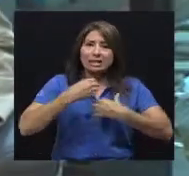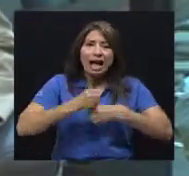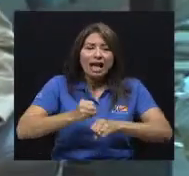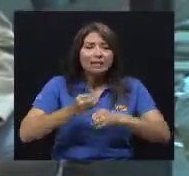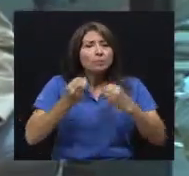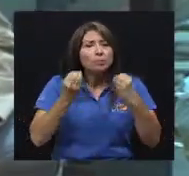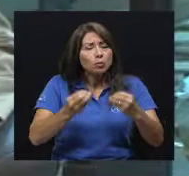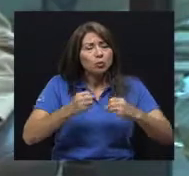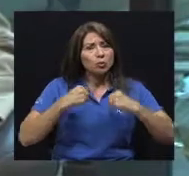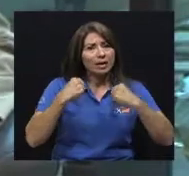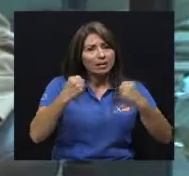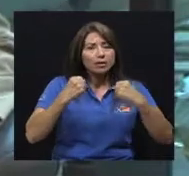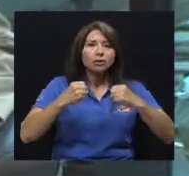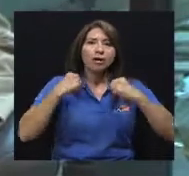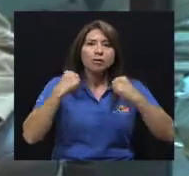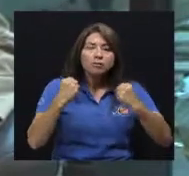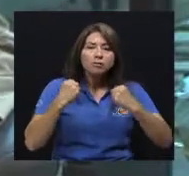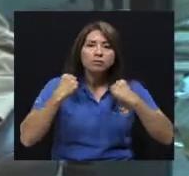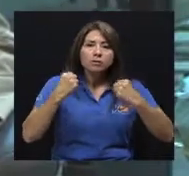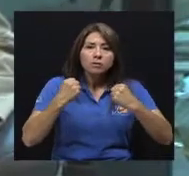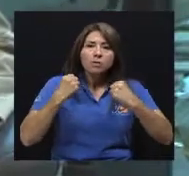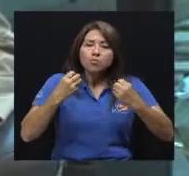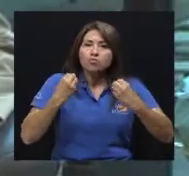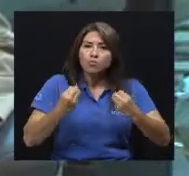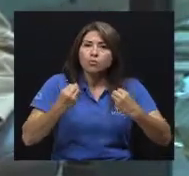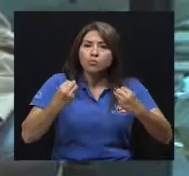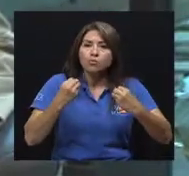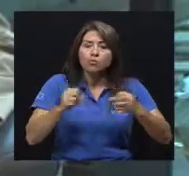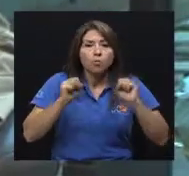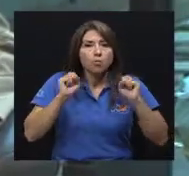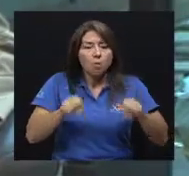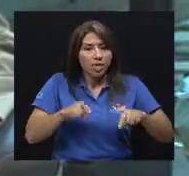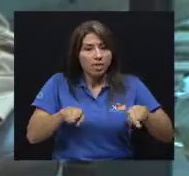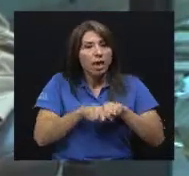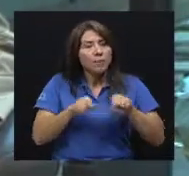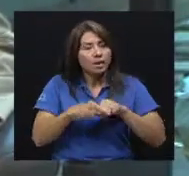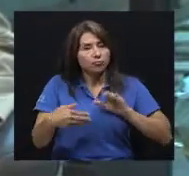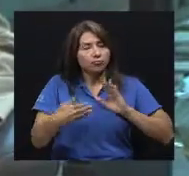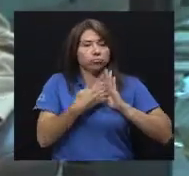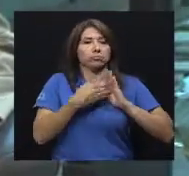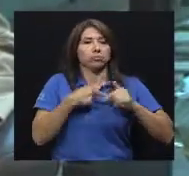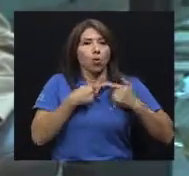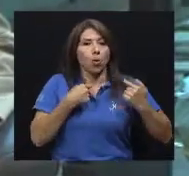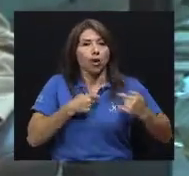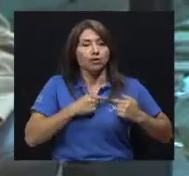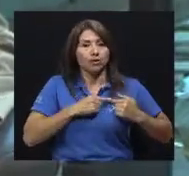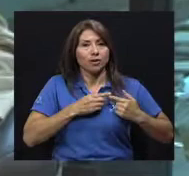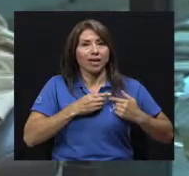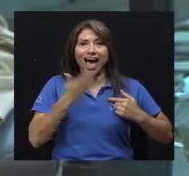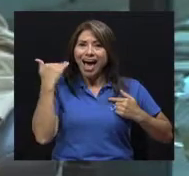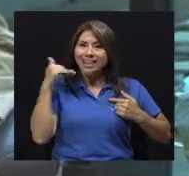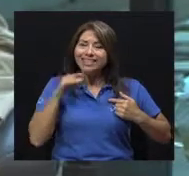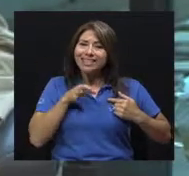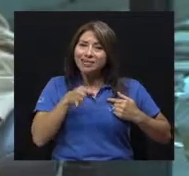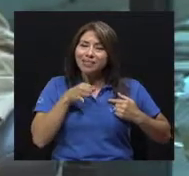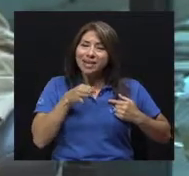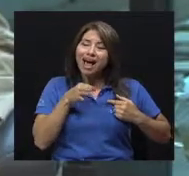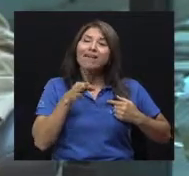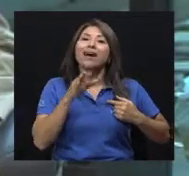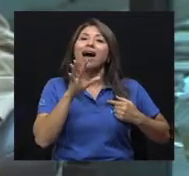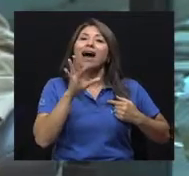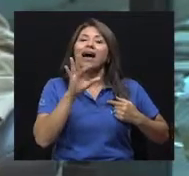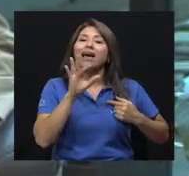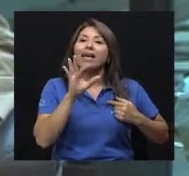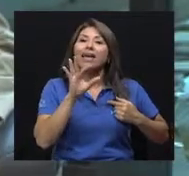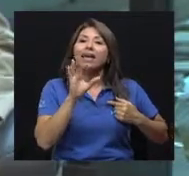exceso también tiene un efecto sobre el corazón y puede agrandar algunas cavidades. Entonces, esta arritmia que te explicaba antes,